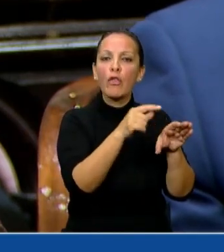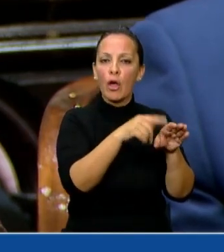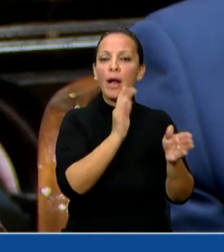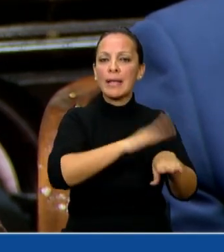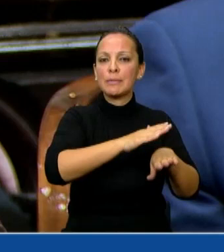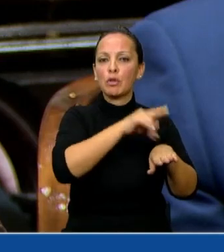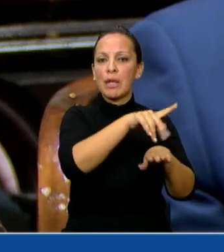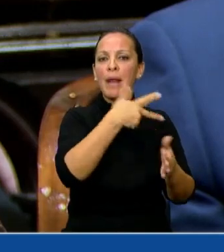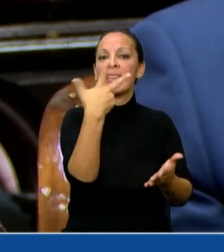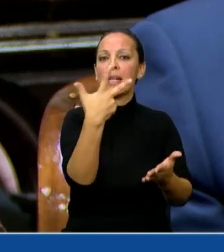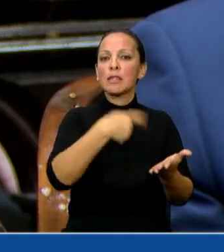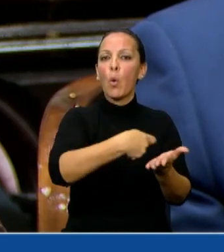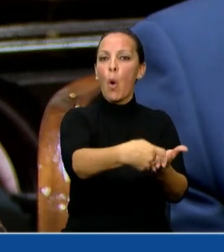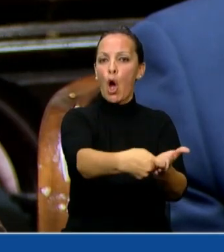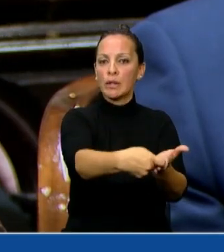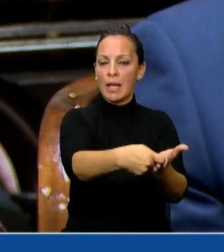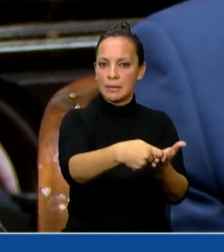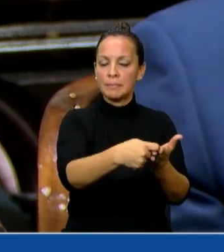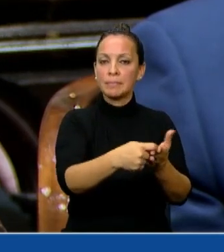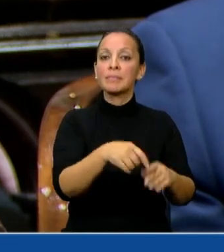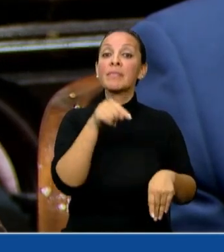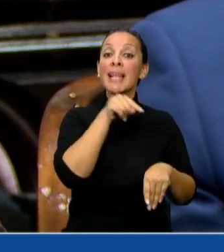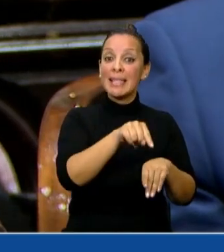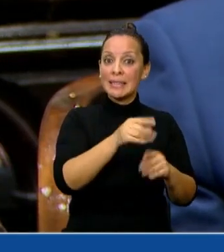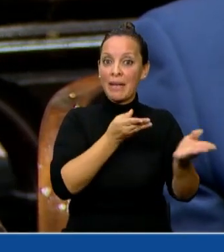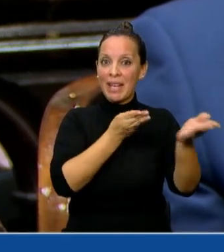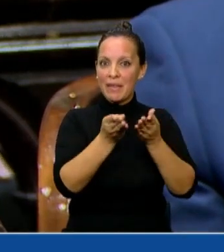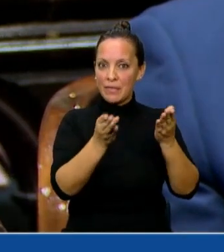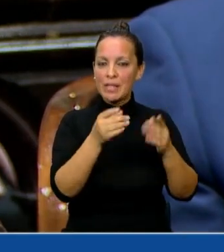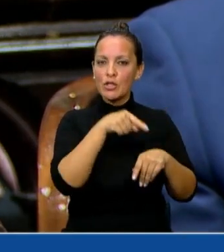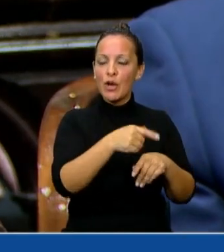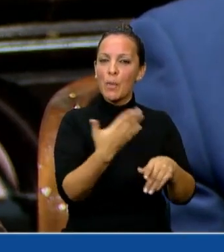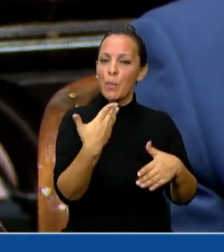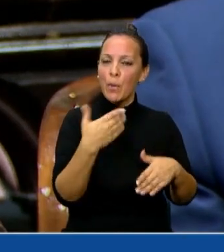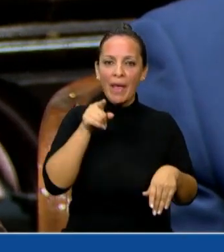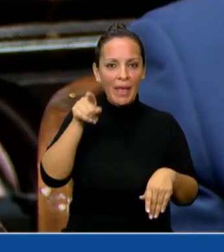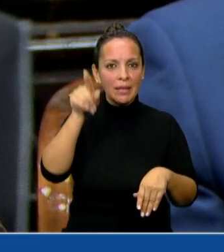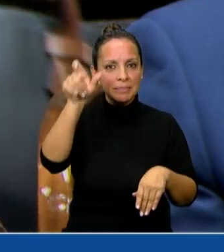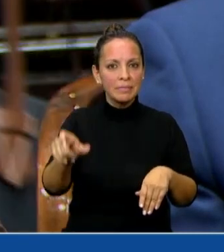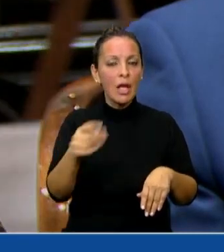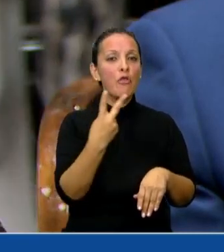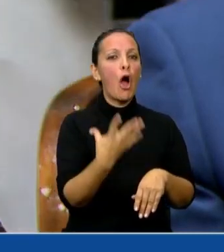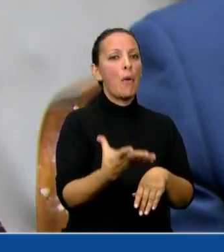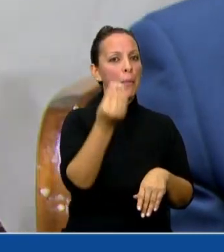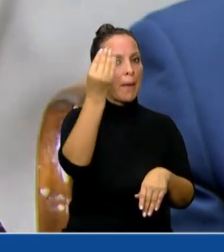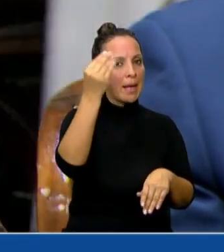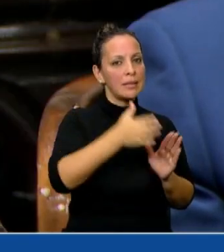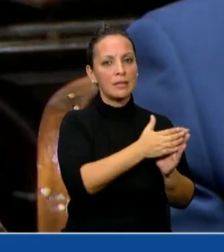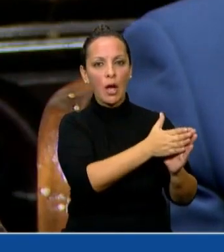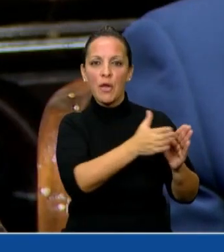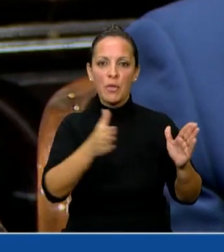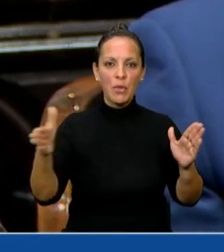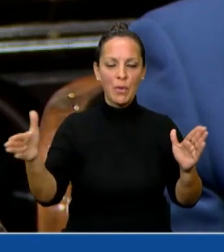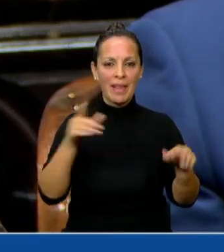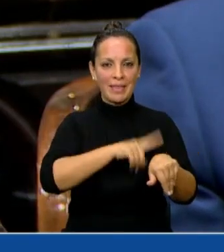primeras cuotas acaecidas en mora. El presente beneficio podrá ser ejercido en 2 oportunidades durante